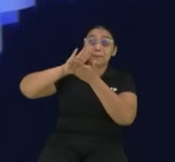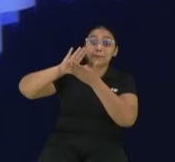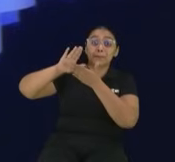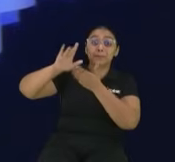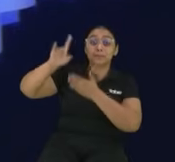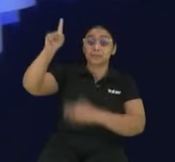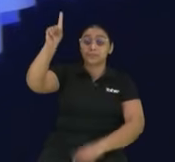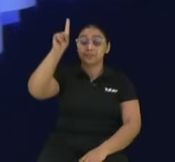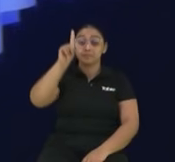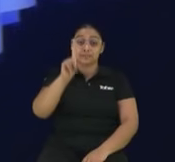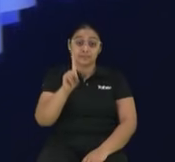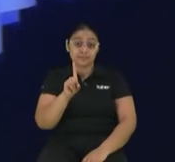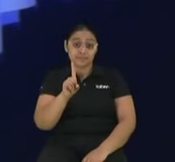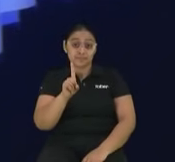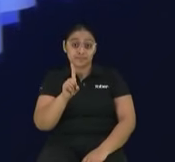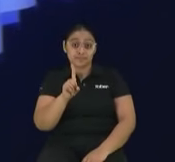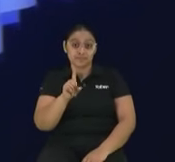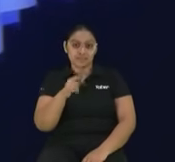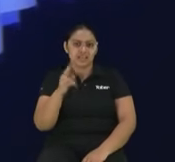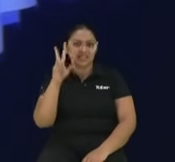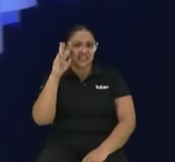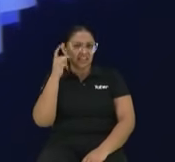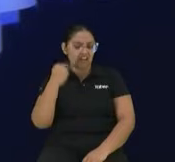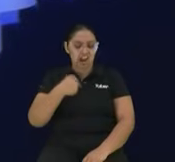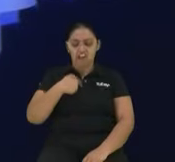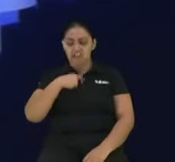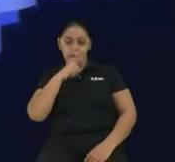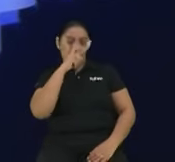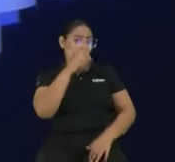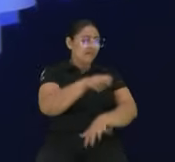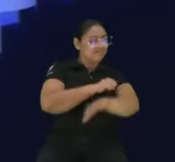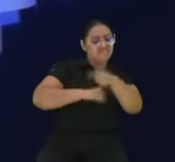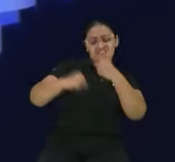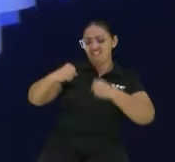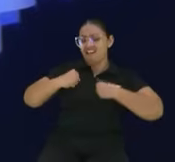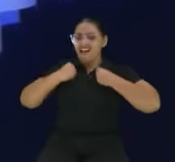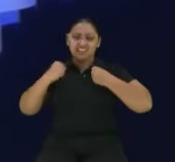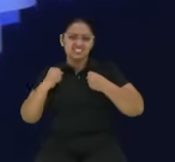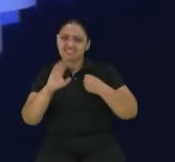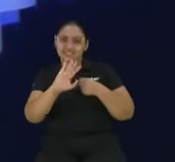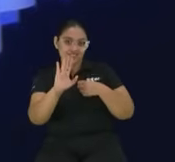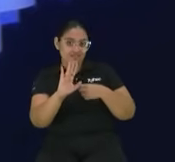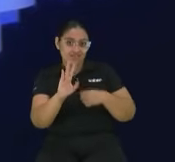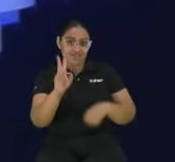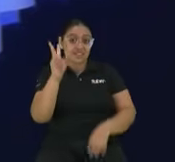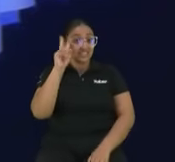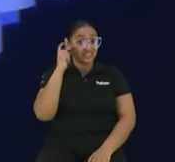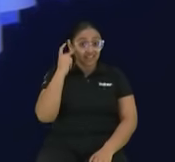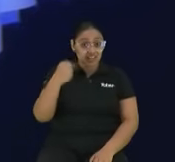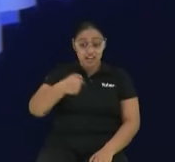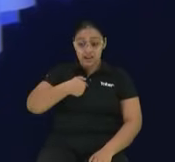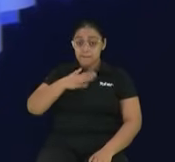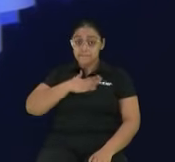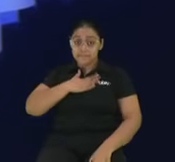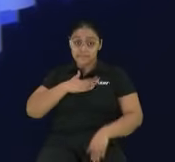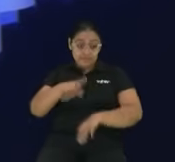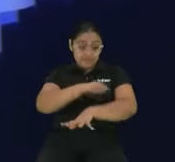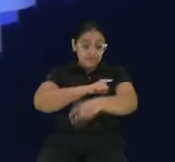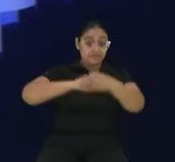cumplimiento des la valentía mía no viene porque soy valiente Yo Soy valiente porque Confío en las promesas de Dios